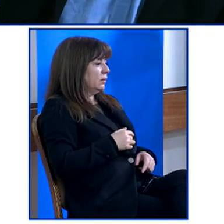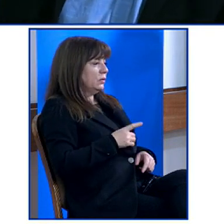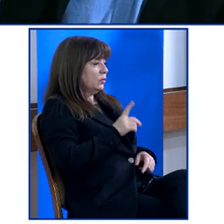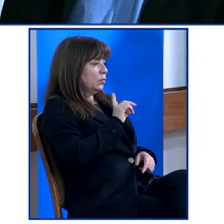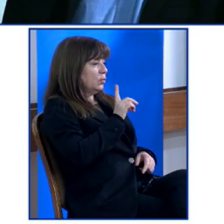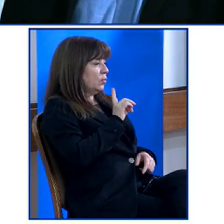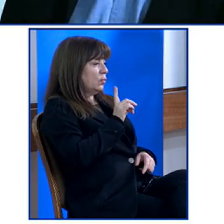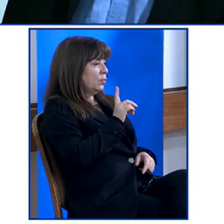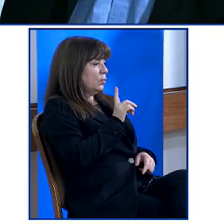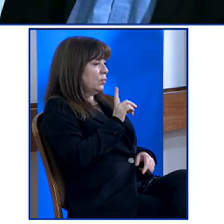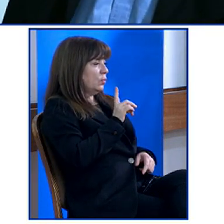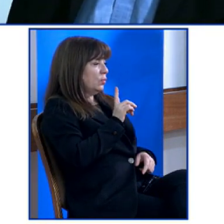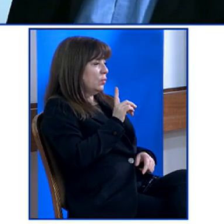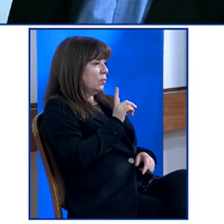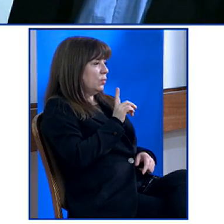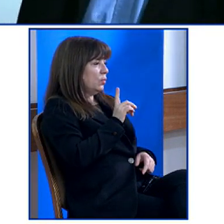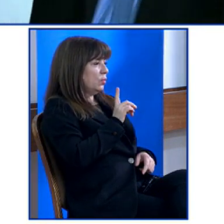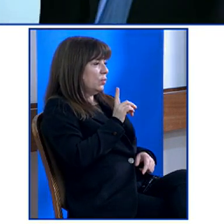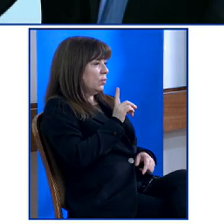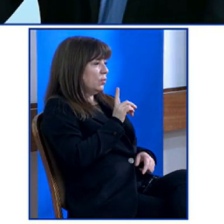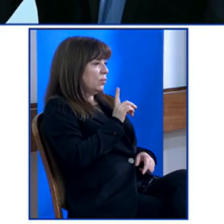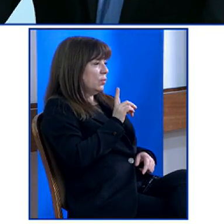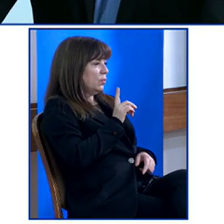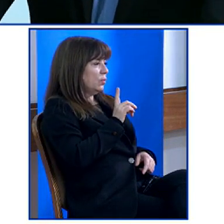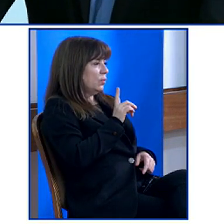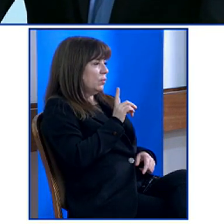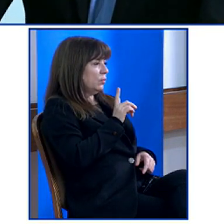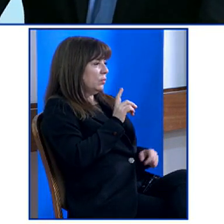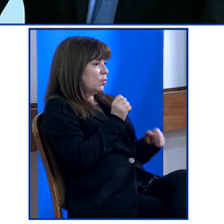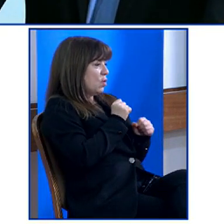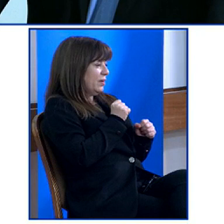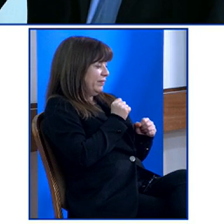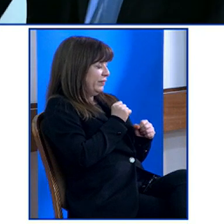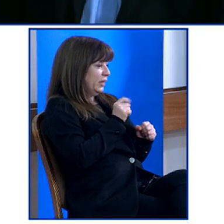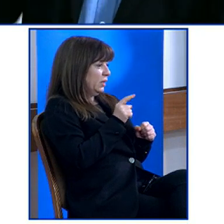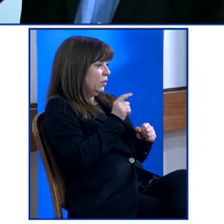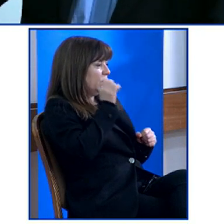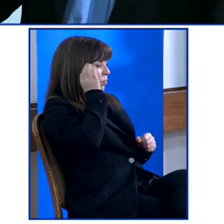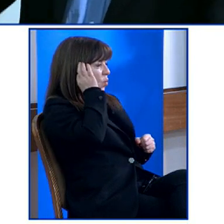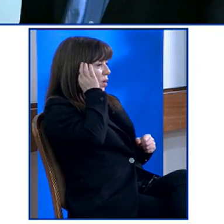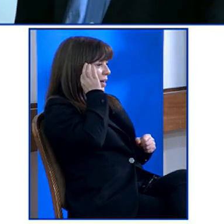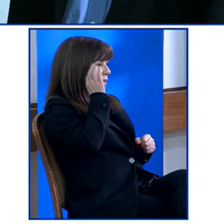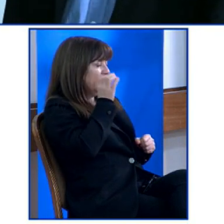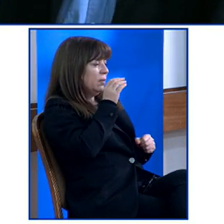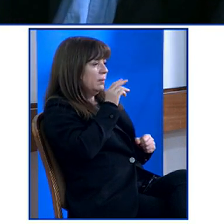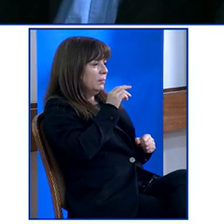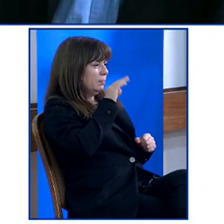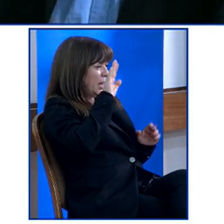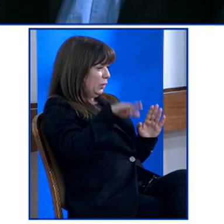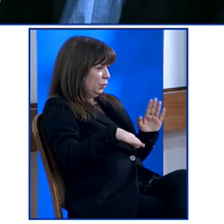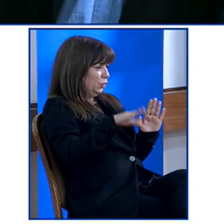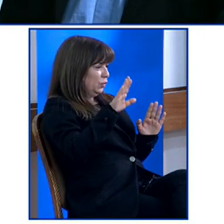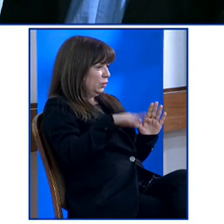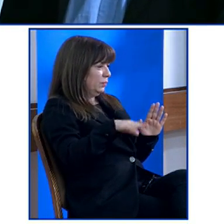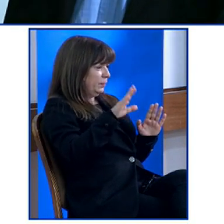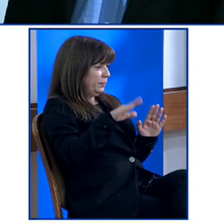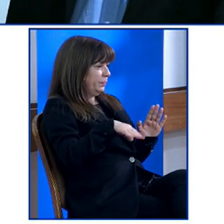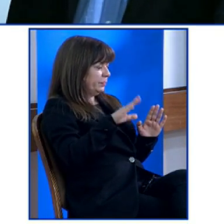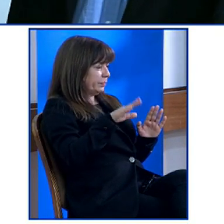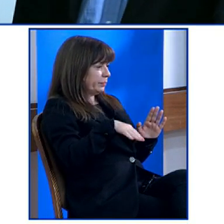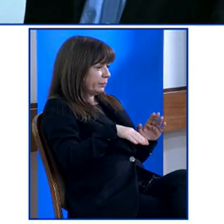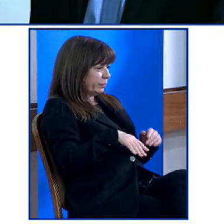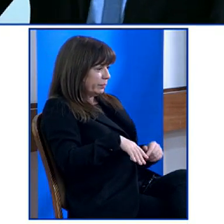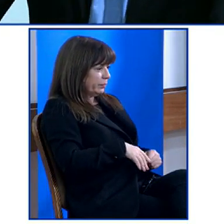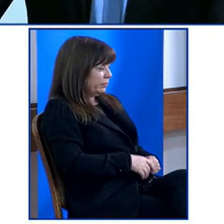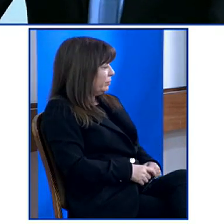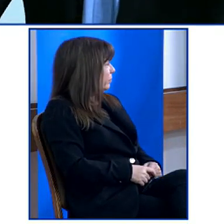así en el lado del frío, que lo hemos dejado un poco de lado, pero también es importante